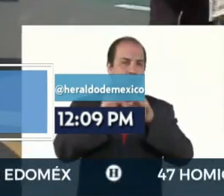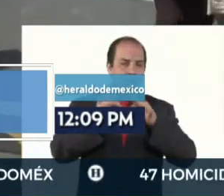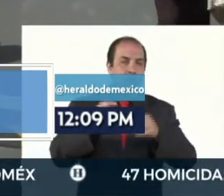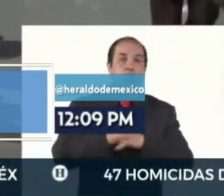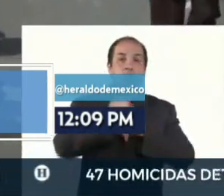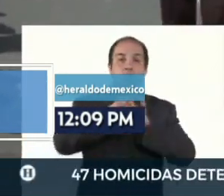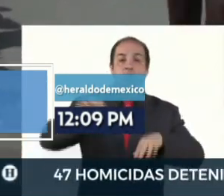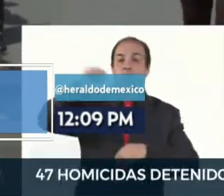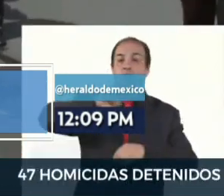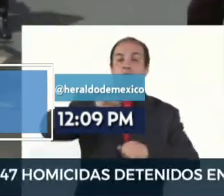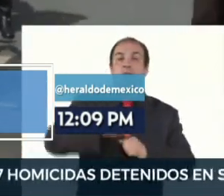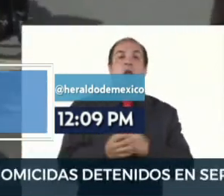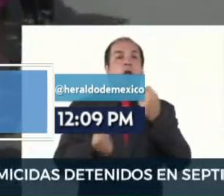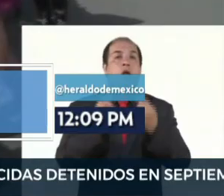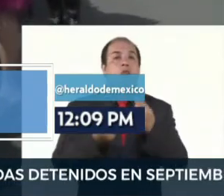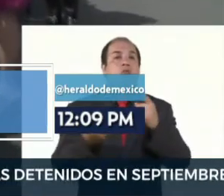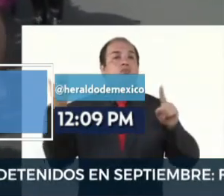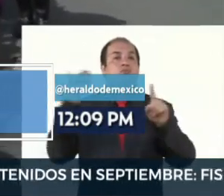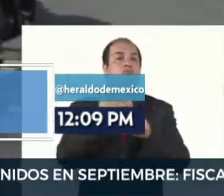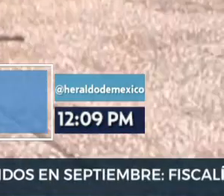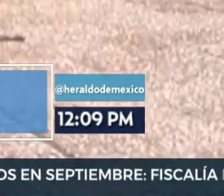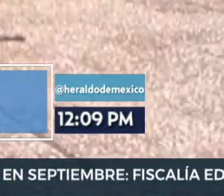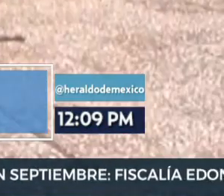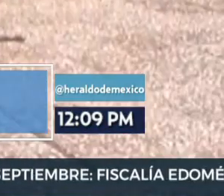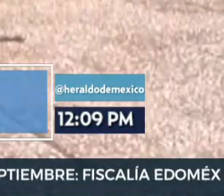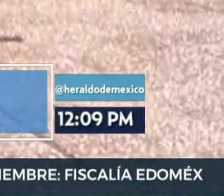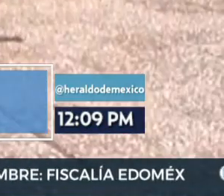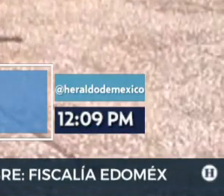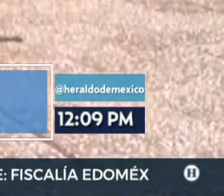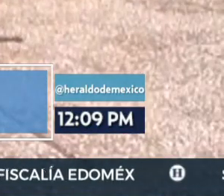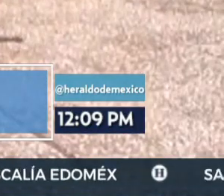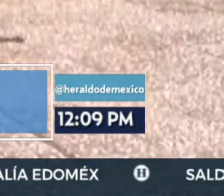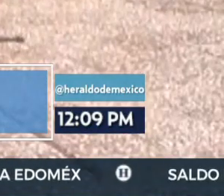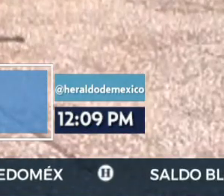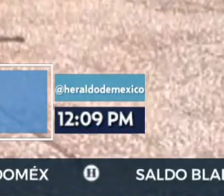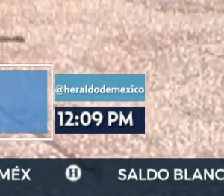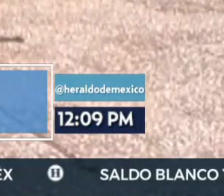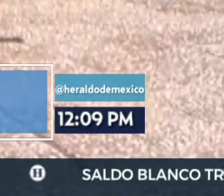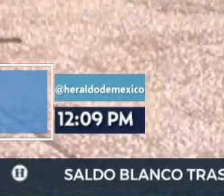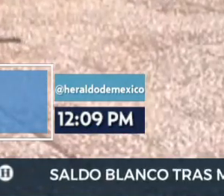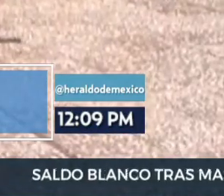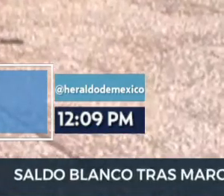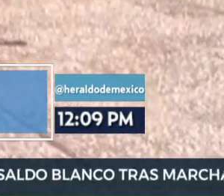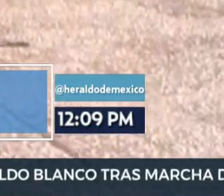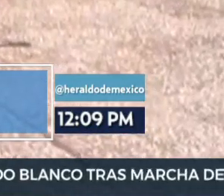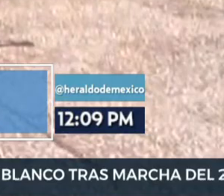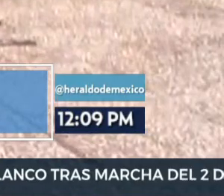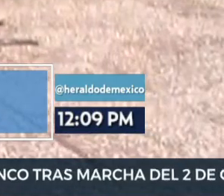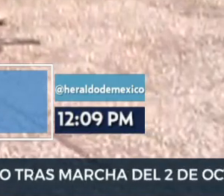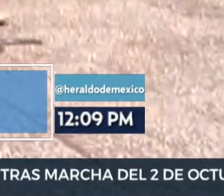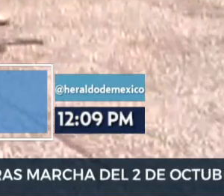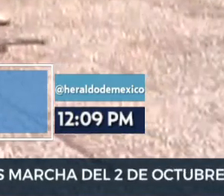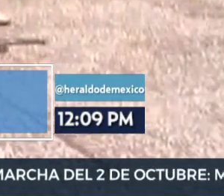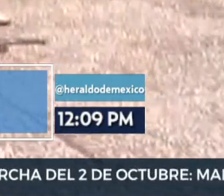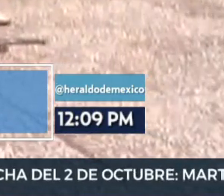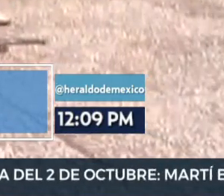de Sendero Seguro, lo que ha representado 700 kilómetros más seguros, por supuesto, para que las mujeres pues podamos transitar